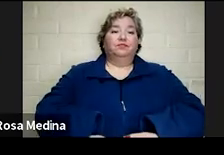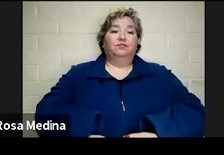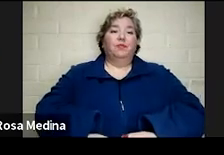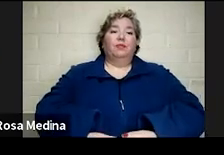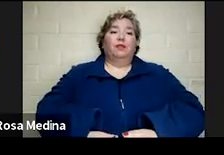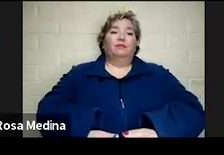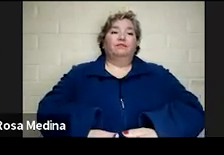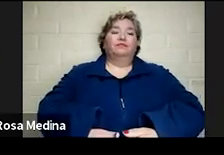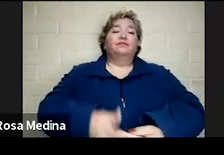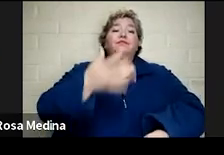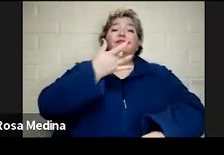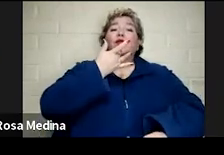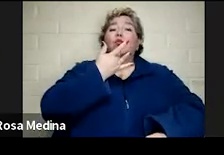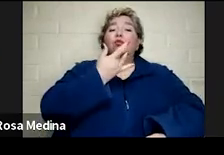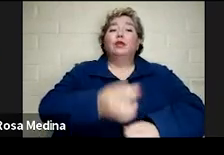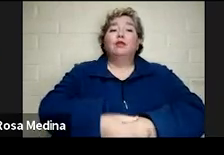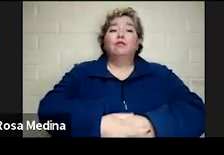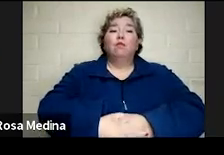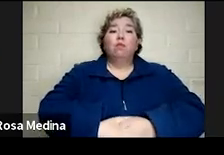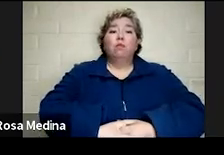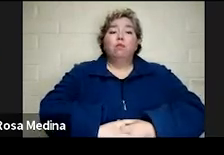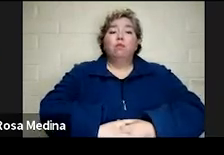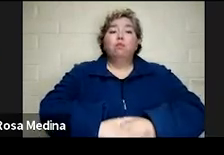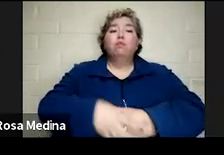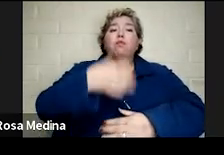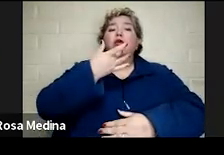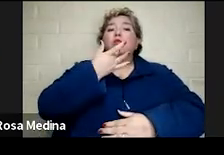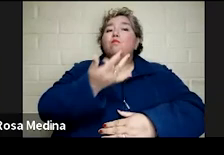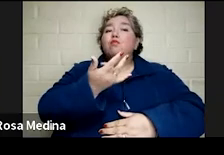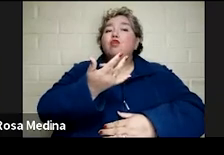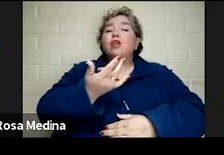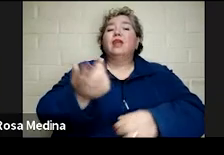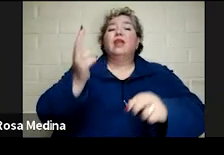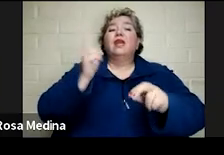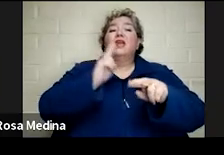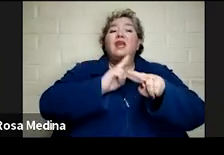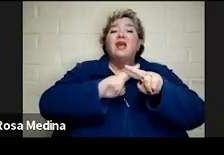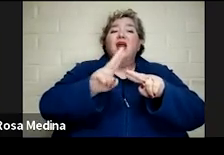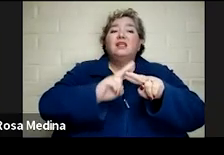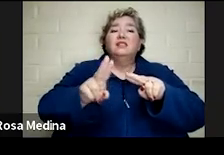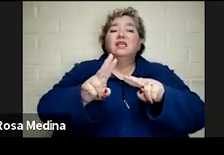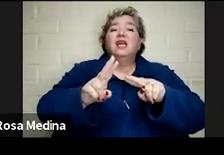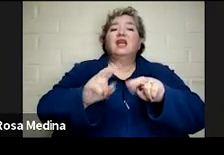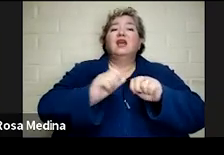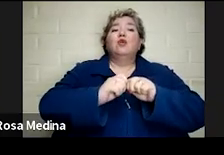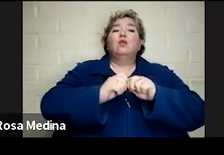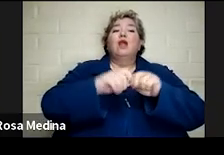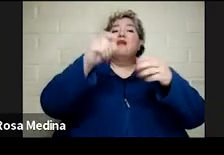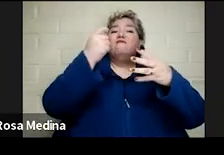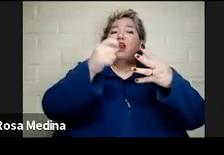Entonces, ¿por qué Ay, no sé por qué pasó esto. ¿Por qué realizar una evaluación neuropsicológica?